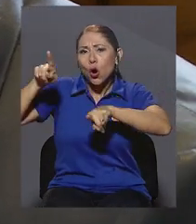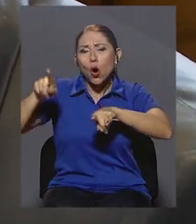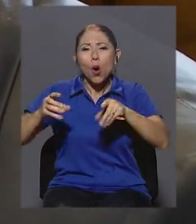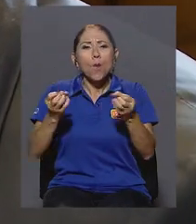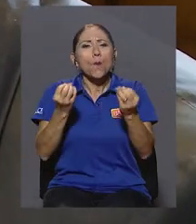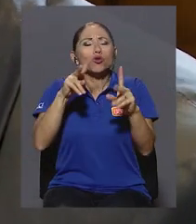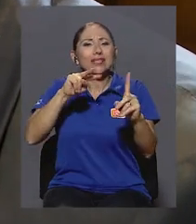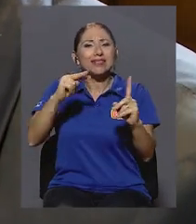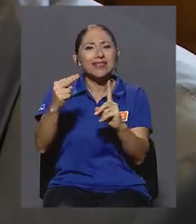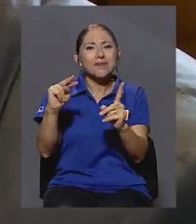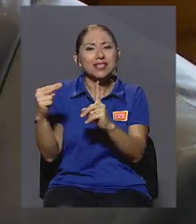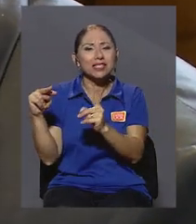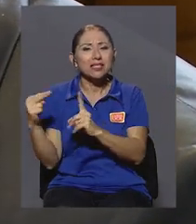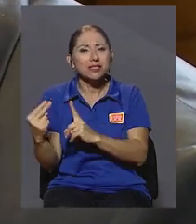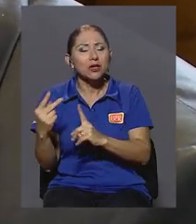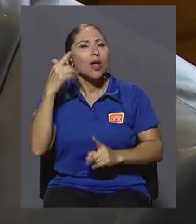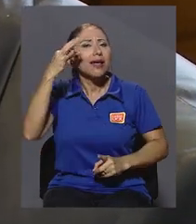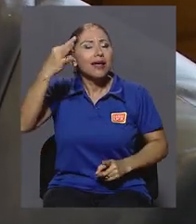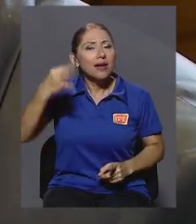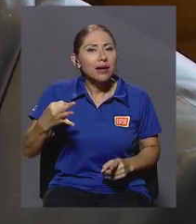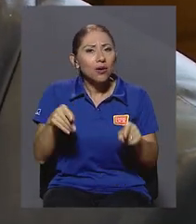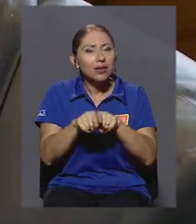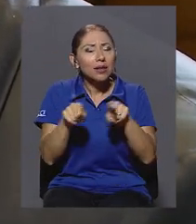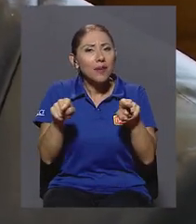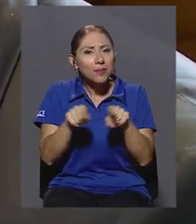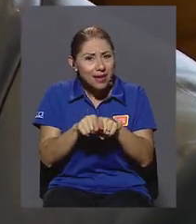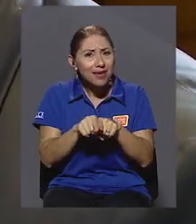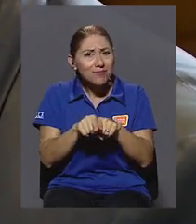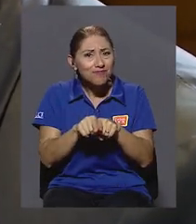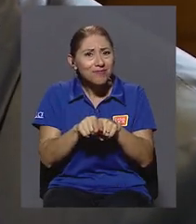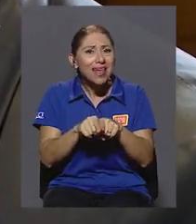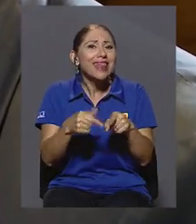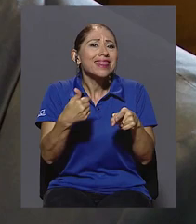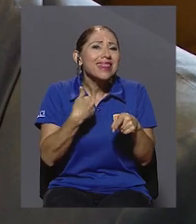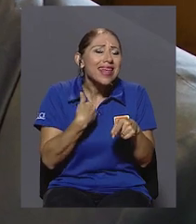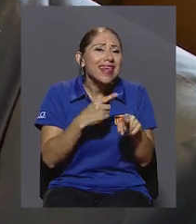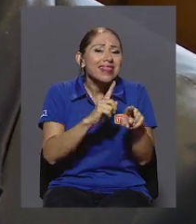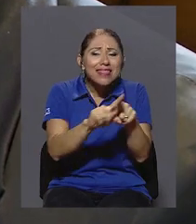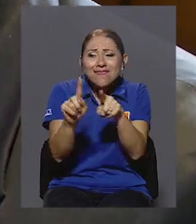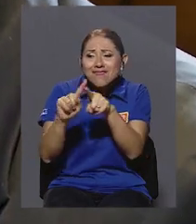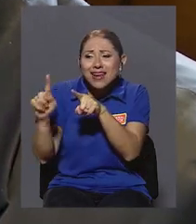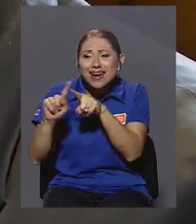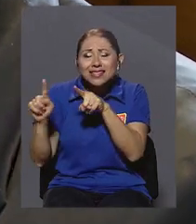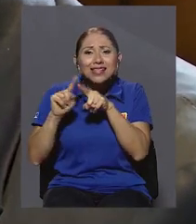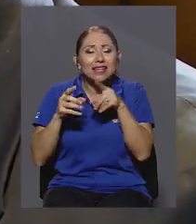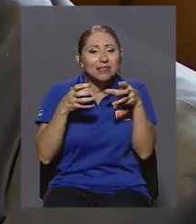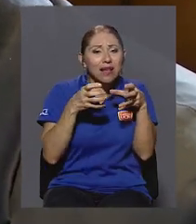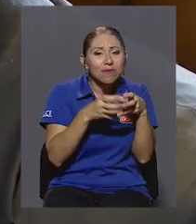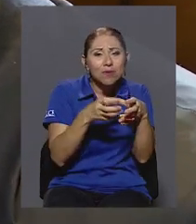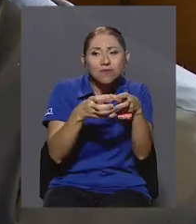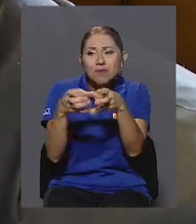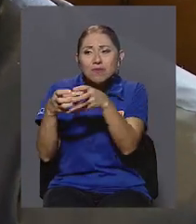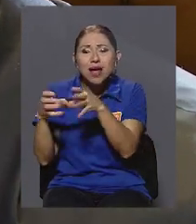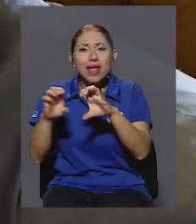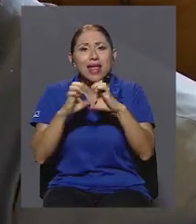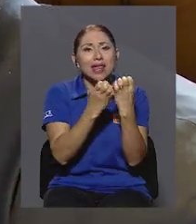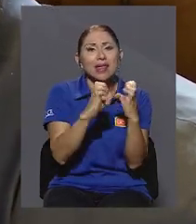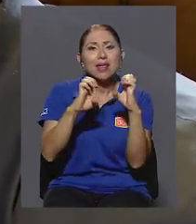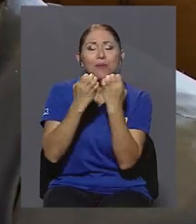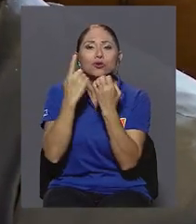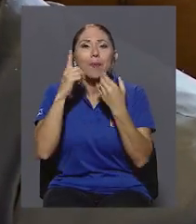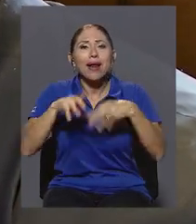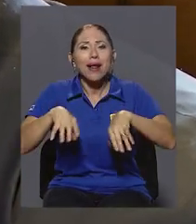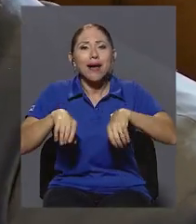en muchas dimensiones, y creo que también está equipado de manera diversa para poder asumir este